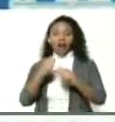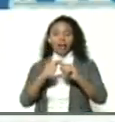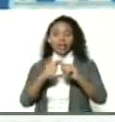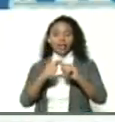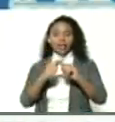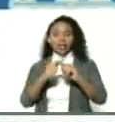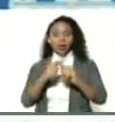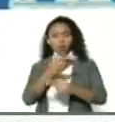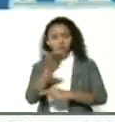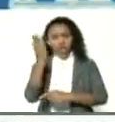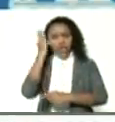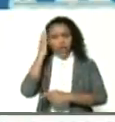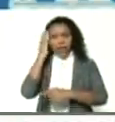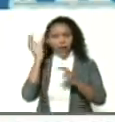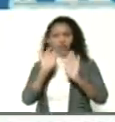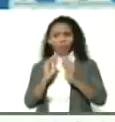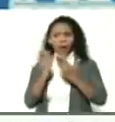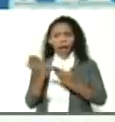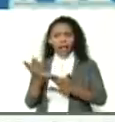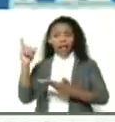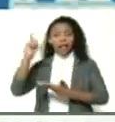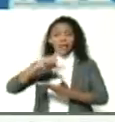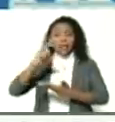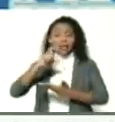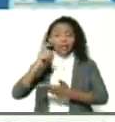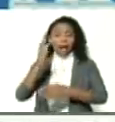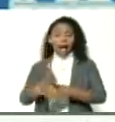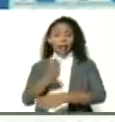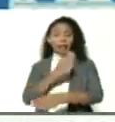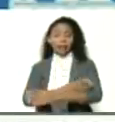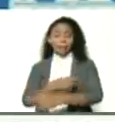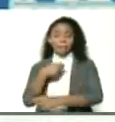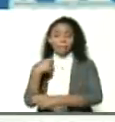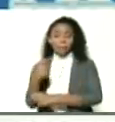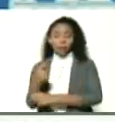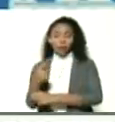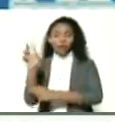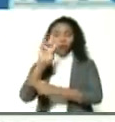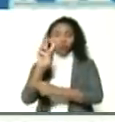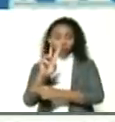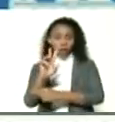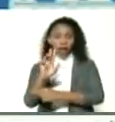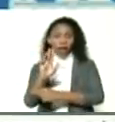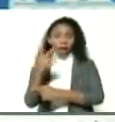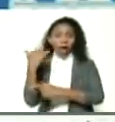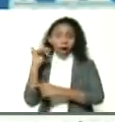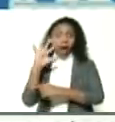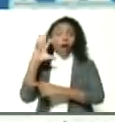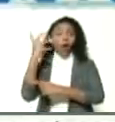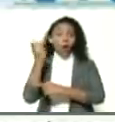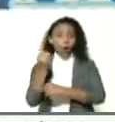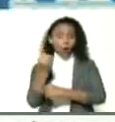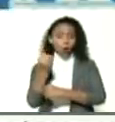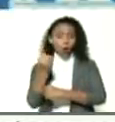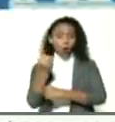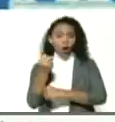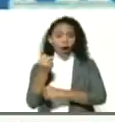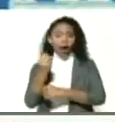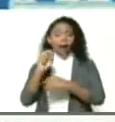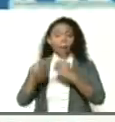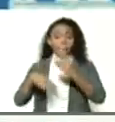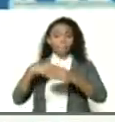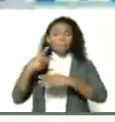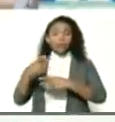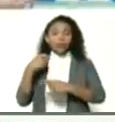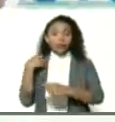ustedes saben que el mecanismo COVAX requiere un anticipo. Venezuela incluso ha logrado el doble del